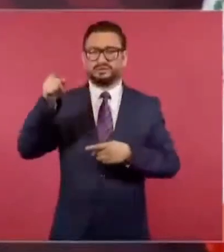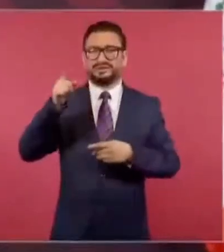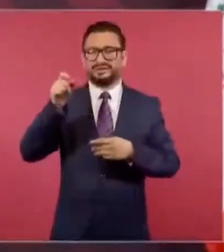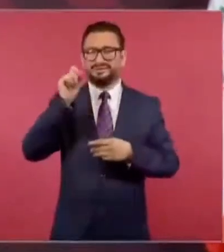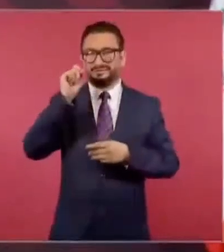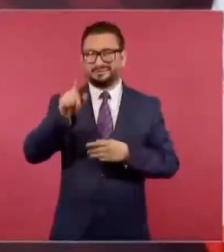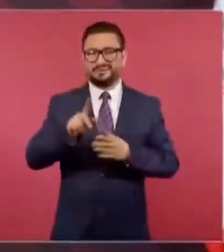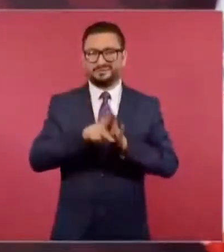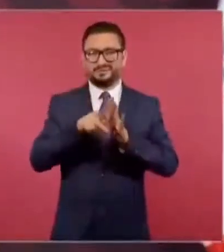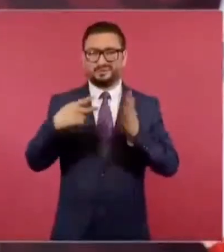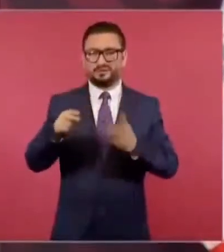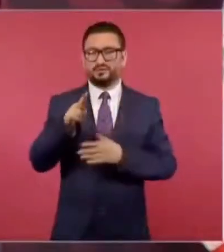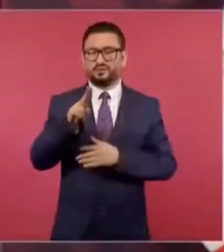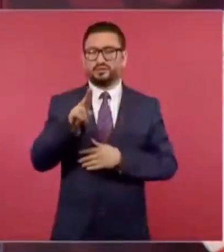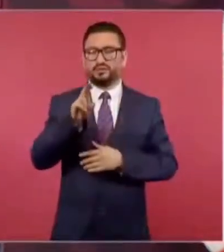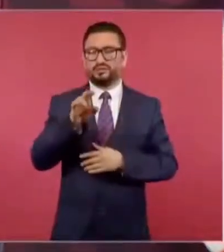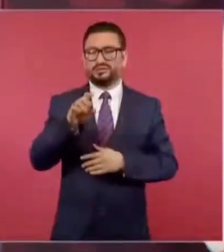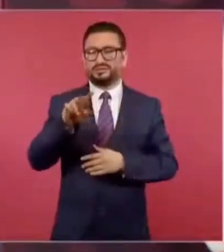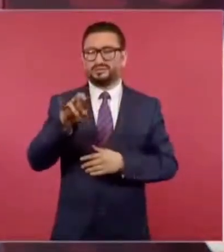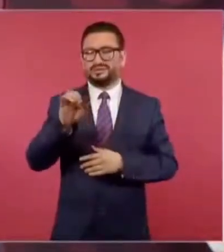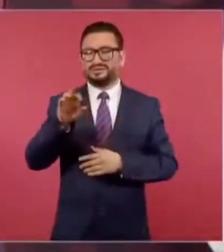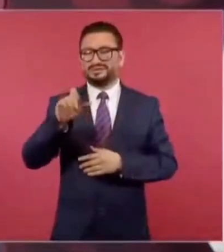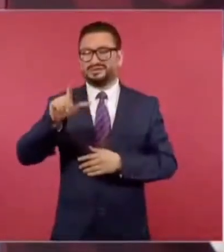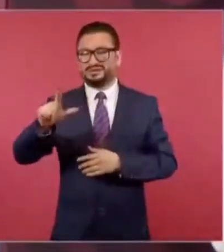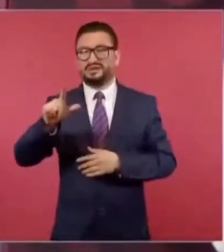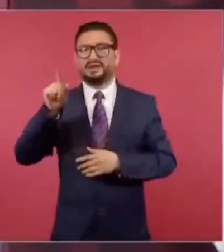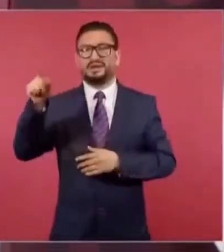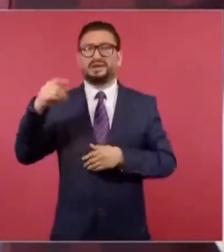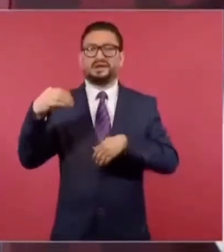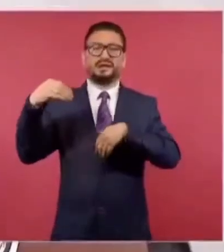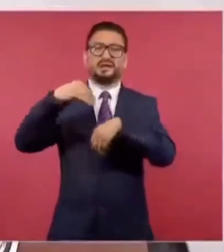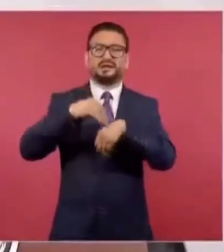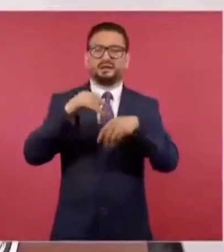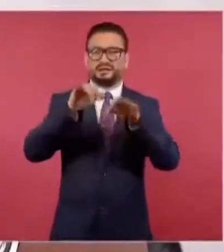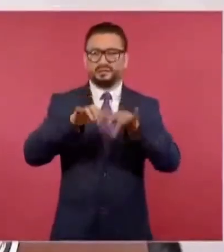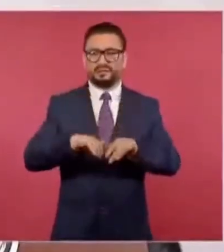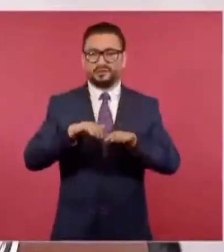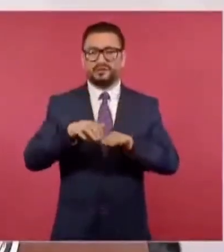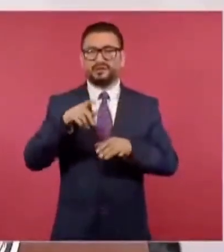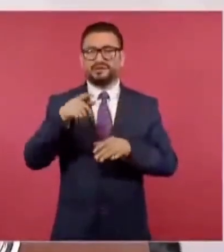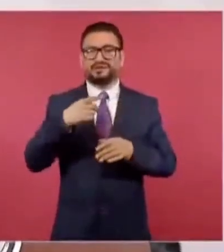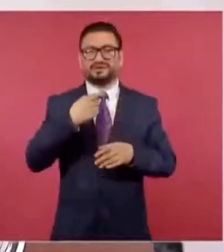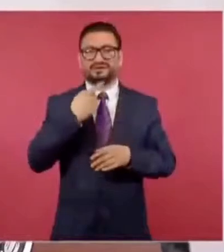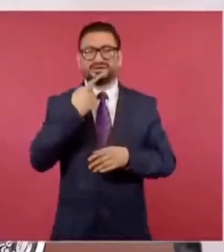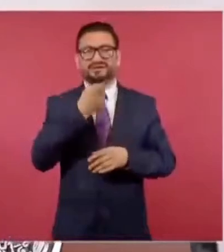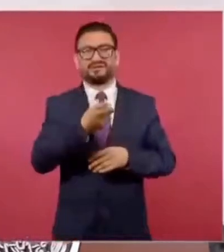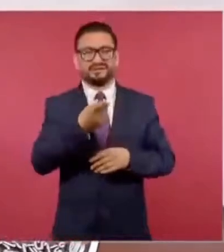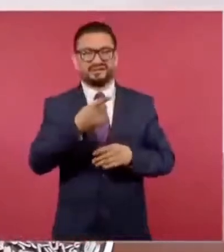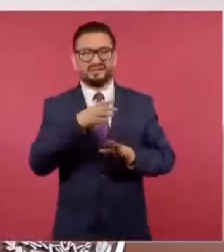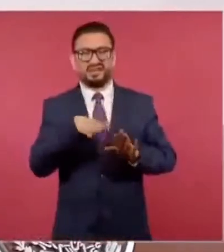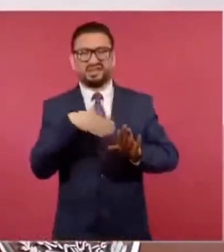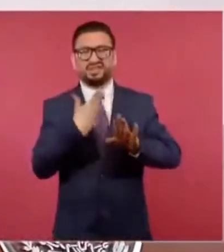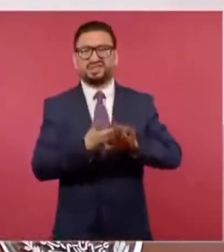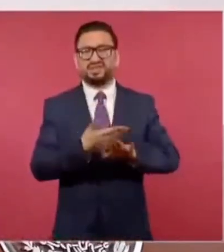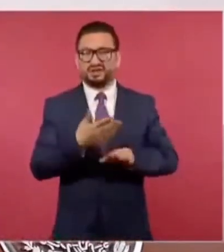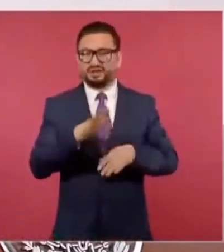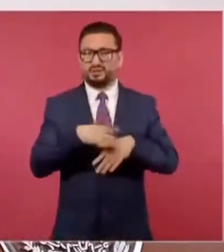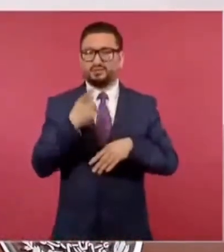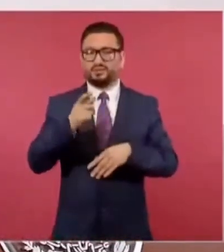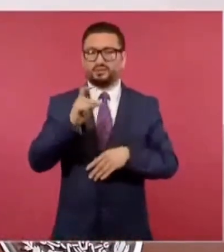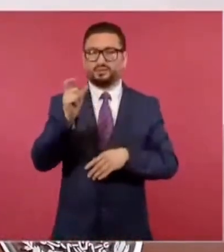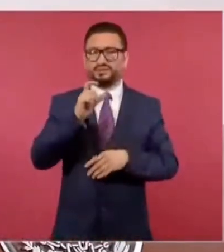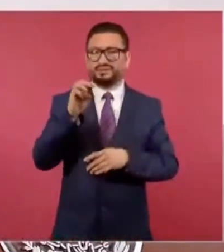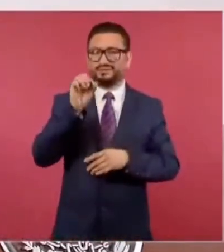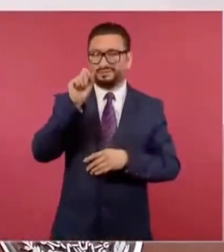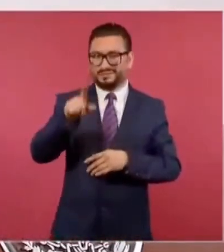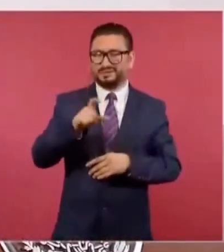Universal, el que puso ahí, que enseñó el cobre, cuando lo de Maines.